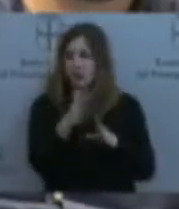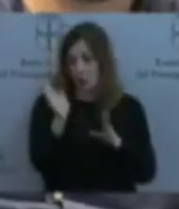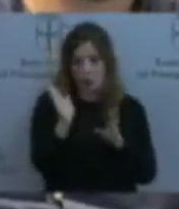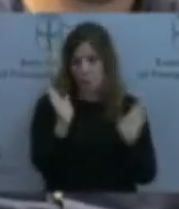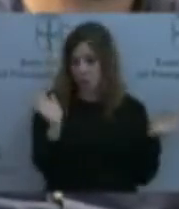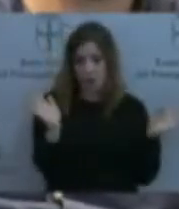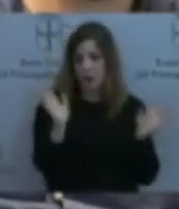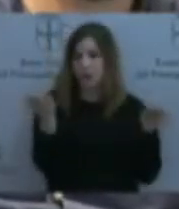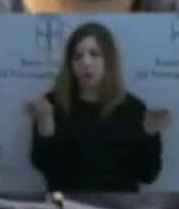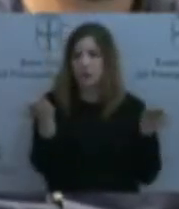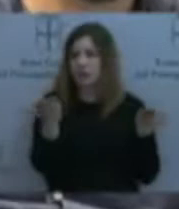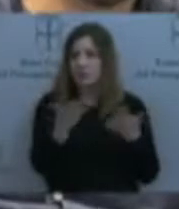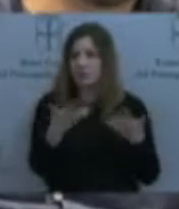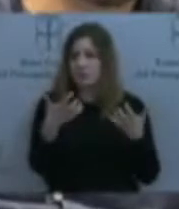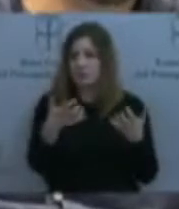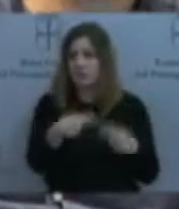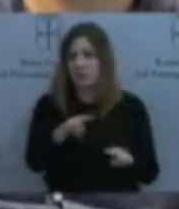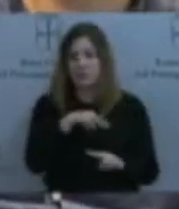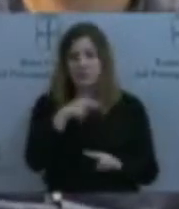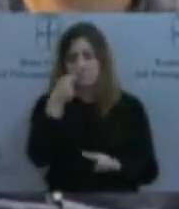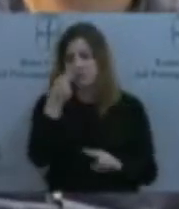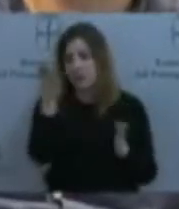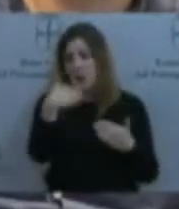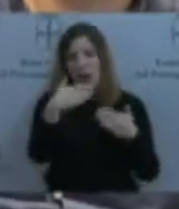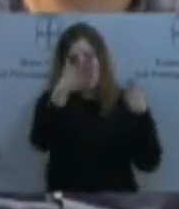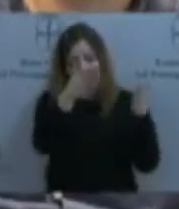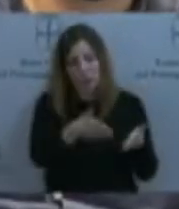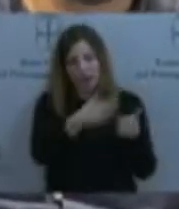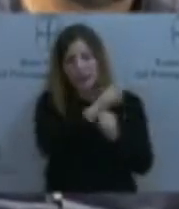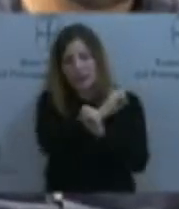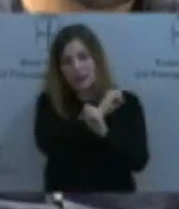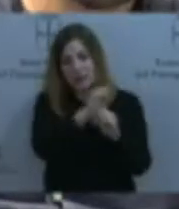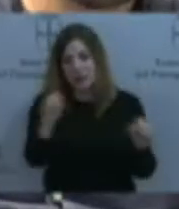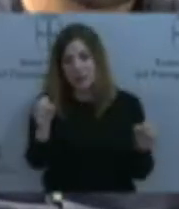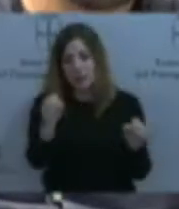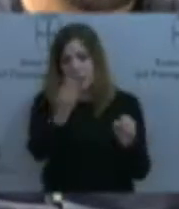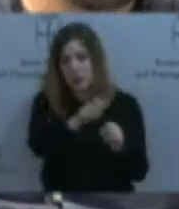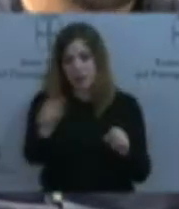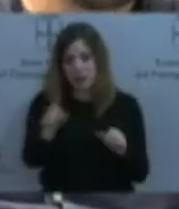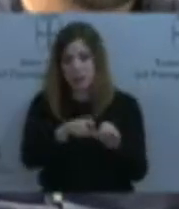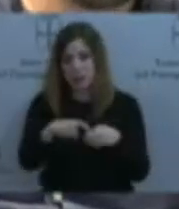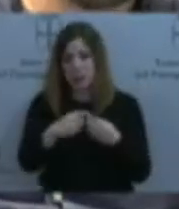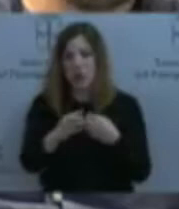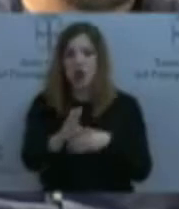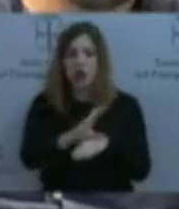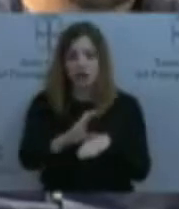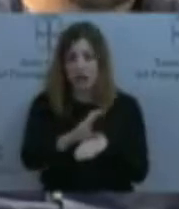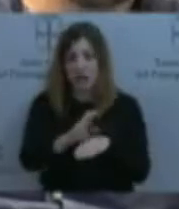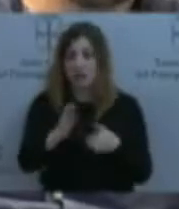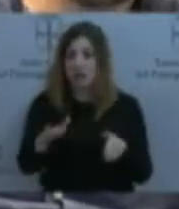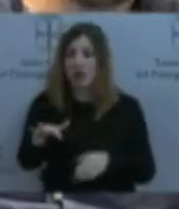no le interesa ni a usted ni a ningún miembro de la consejería. Es que en la zona no hay caliza,